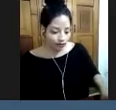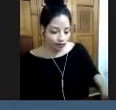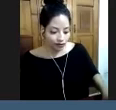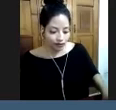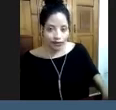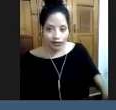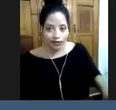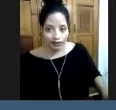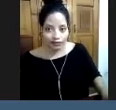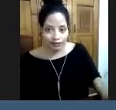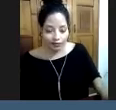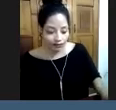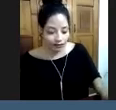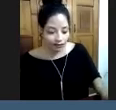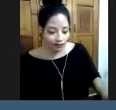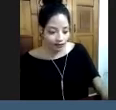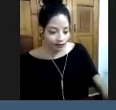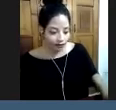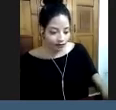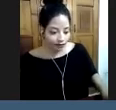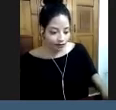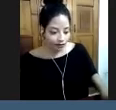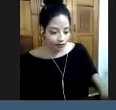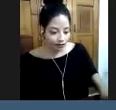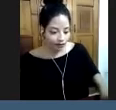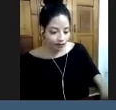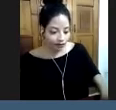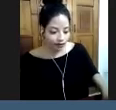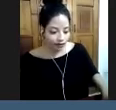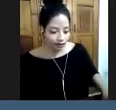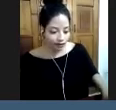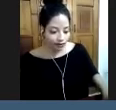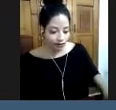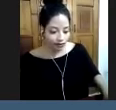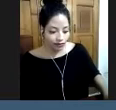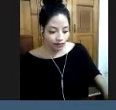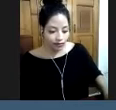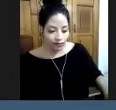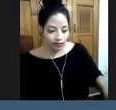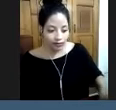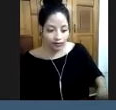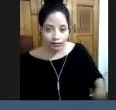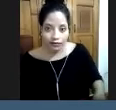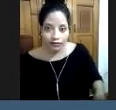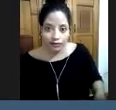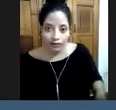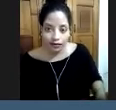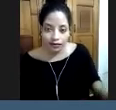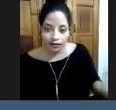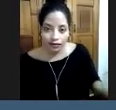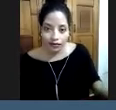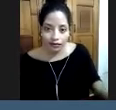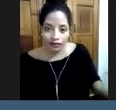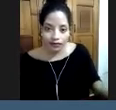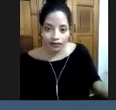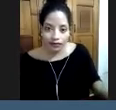estamos revisando sus pláticas, ¿verdad? Con compañeras y compañeros y también maestras y maestros. Y bueno,